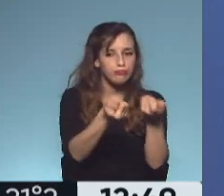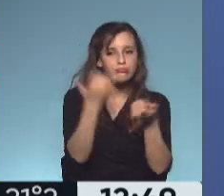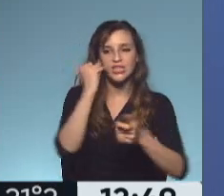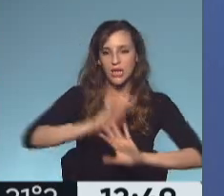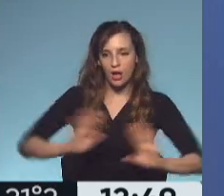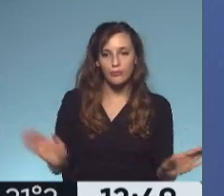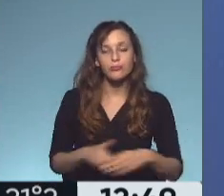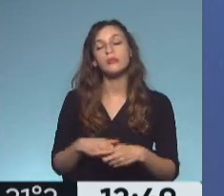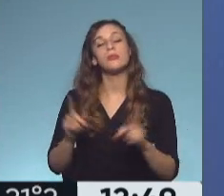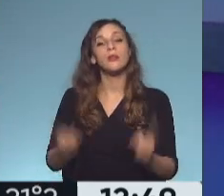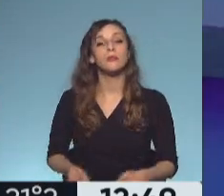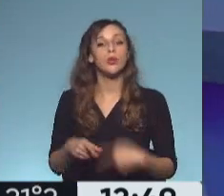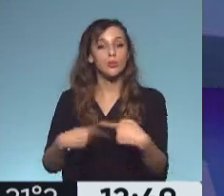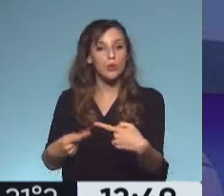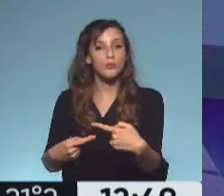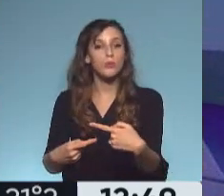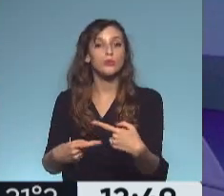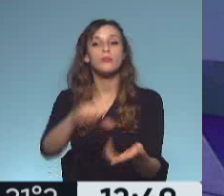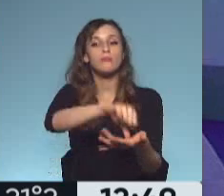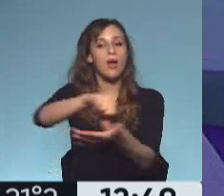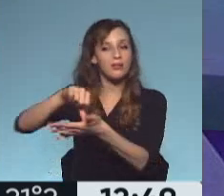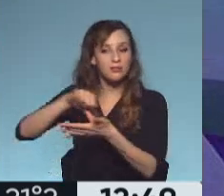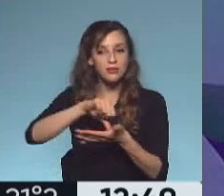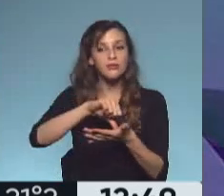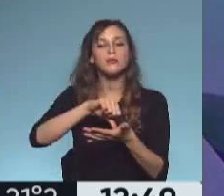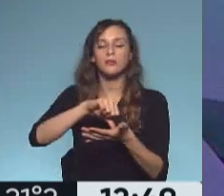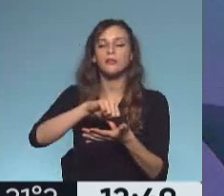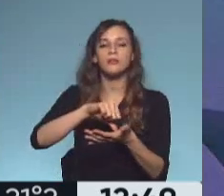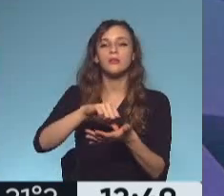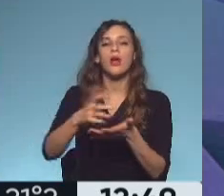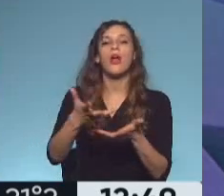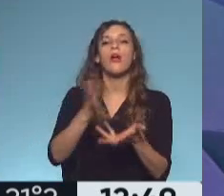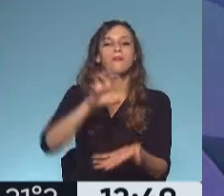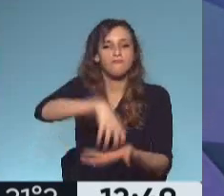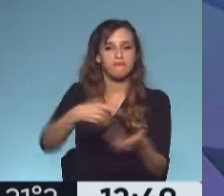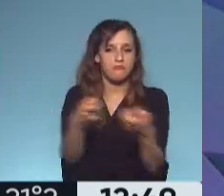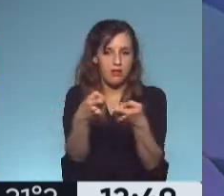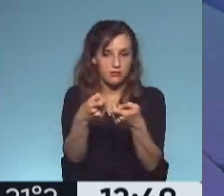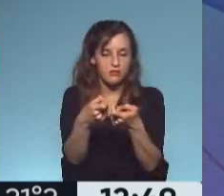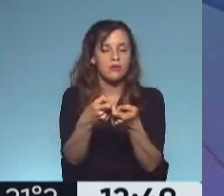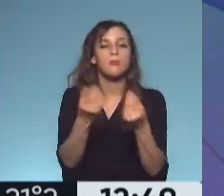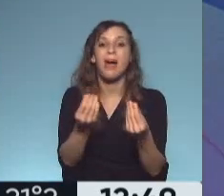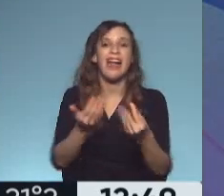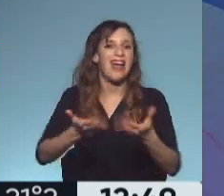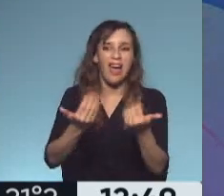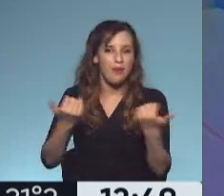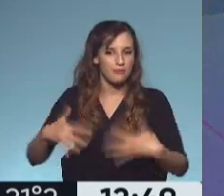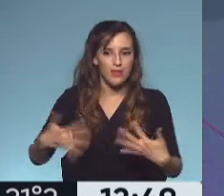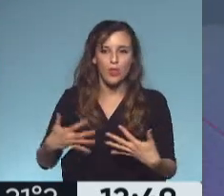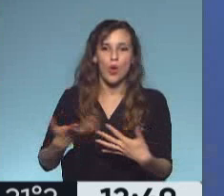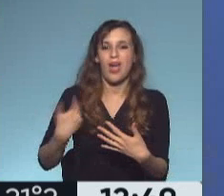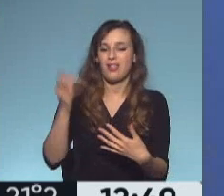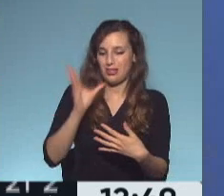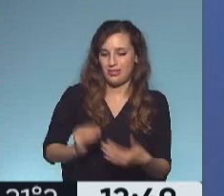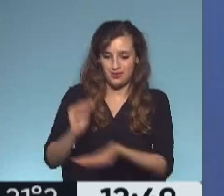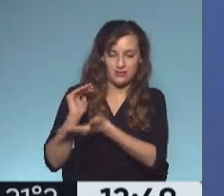y seguimos hablando con todos los países y farmacéuticas que tengan la posibilidad de entregar lo antes posible vacunas a la Argentina,